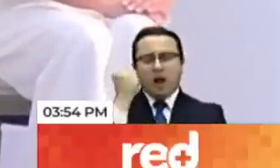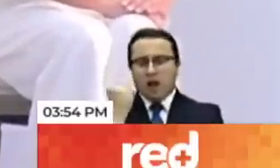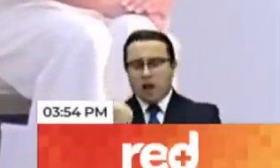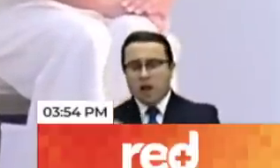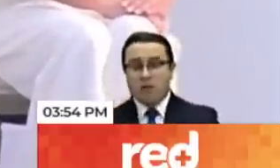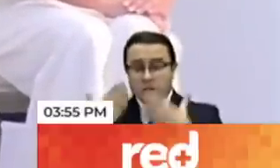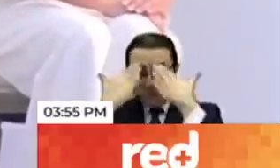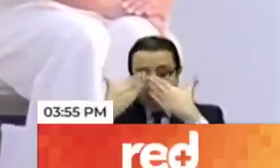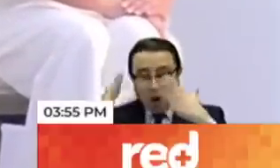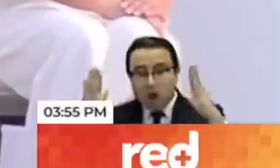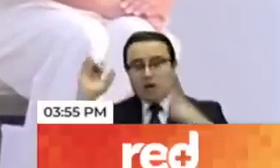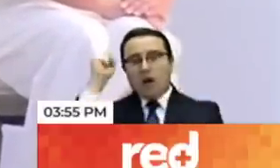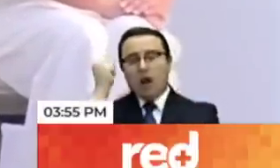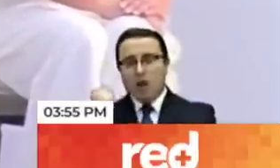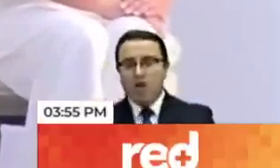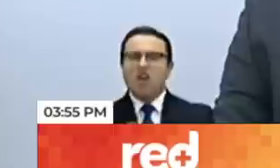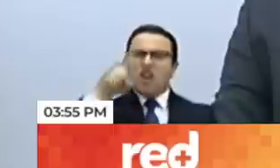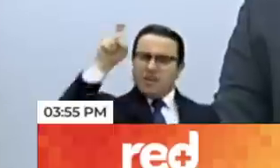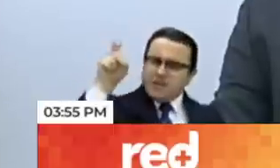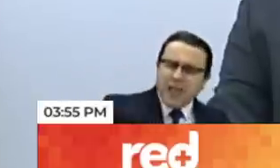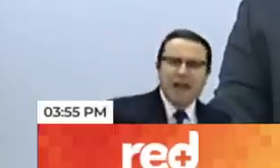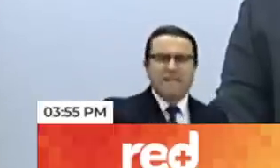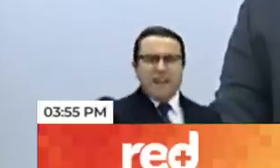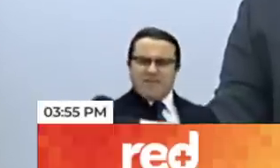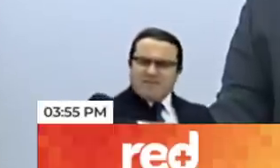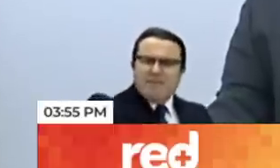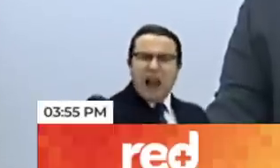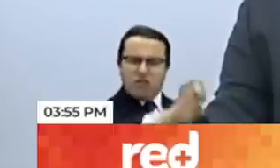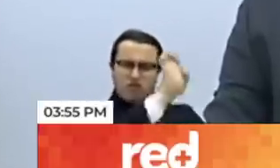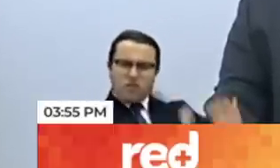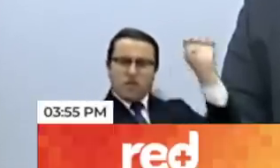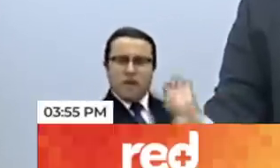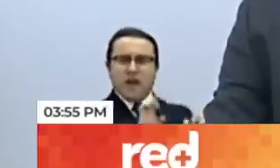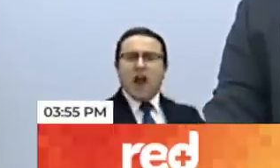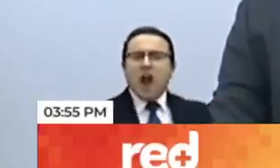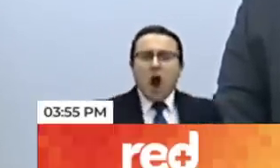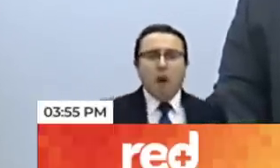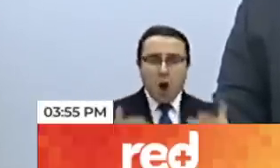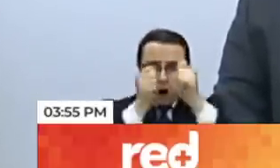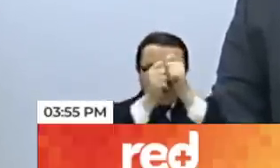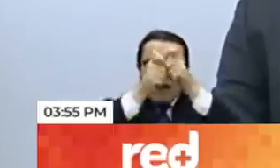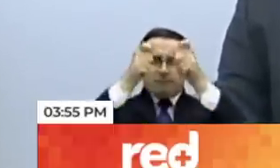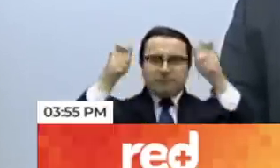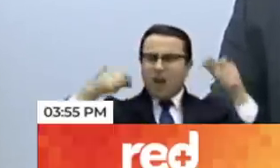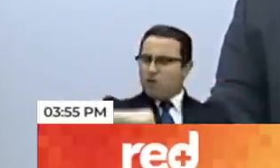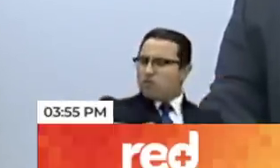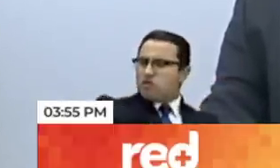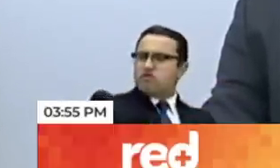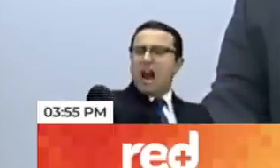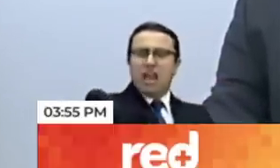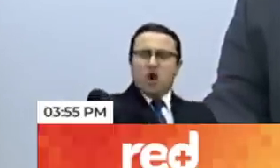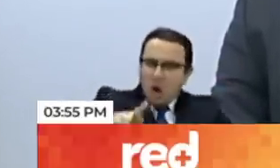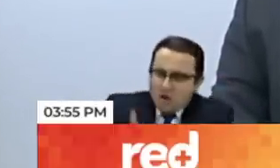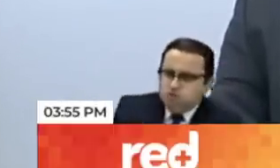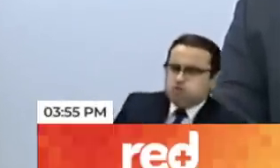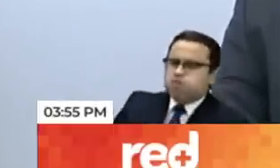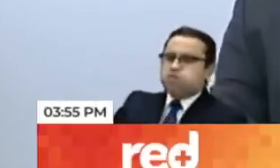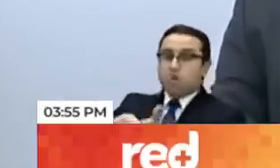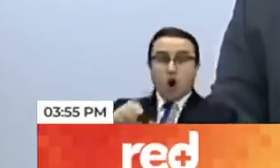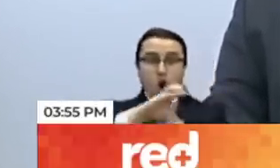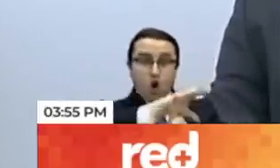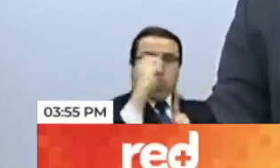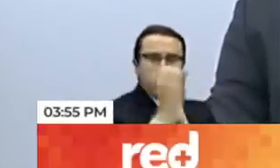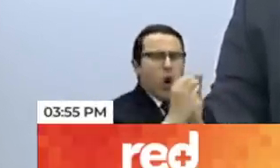obligación de defender los derechos, y eso solo se hace reconstruyendo el Estado de Derecho legítimo, recuperando la cultura y también la